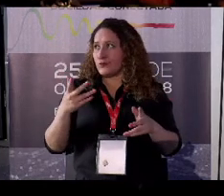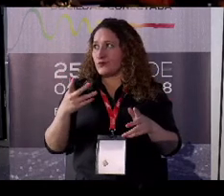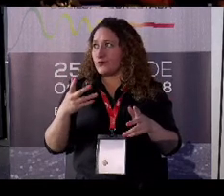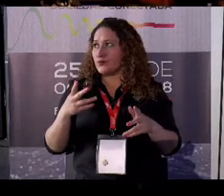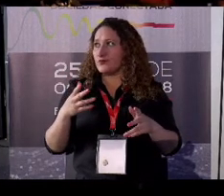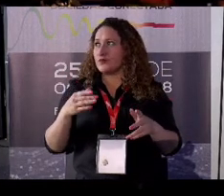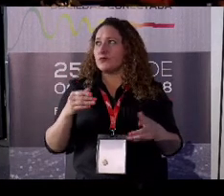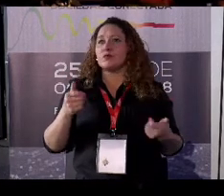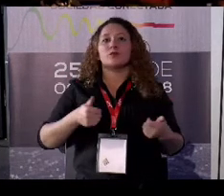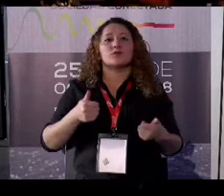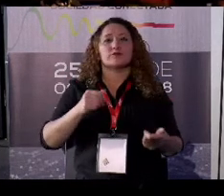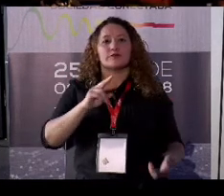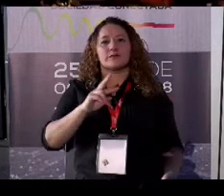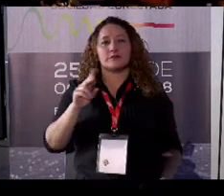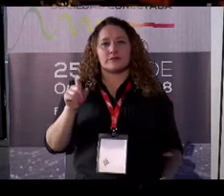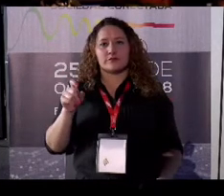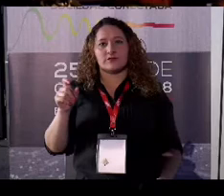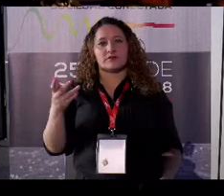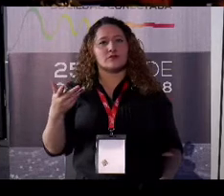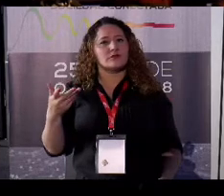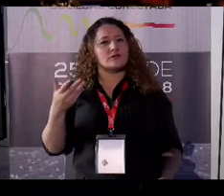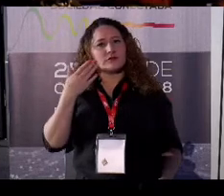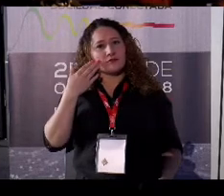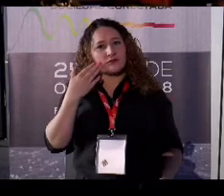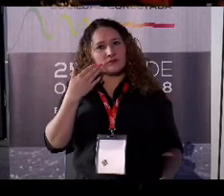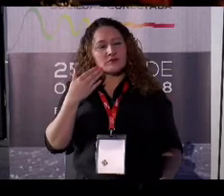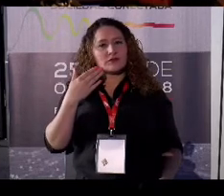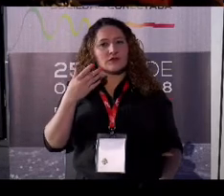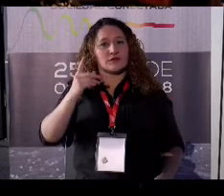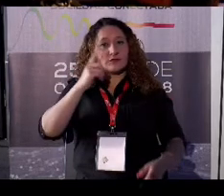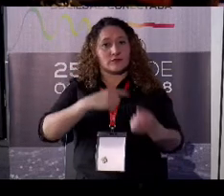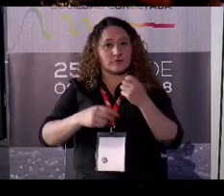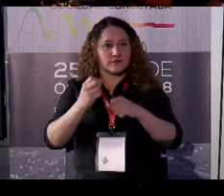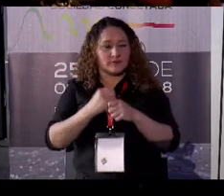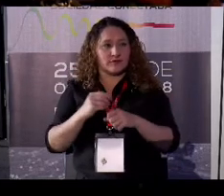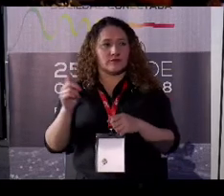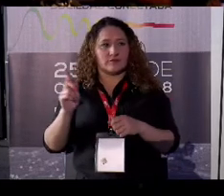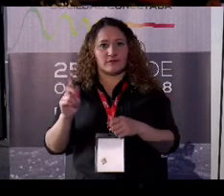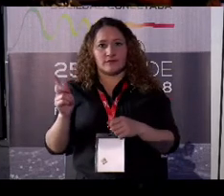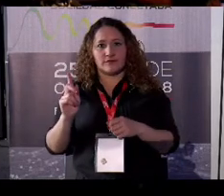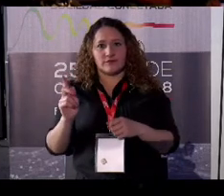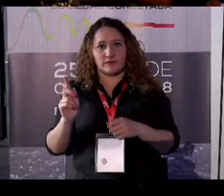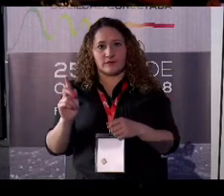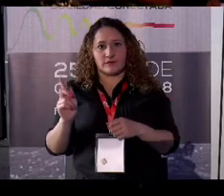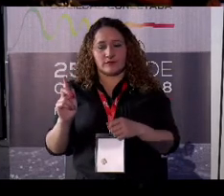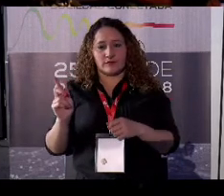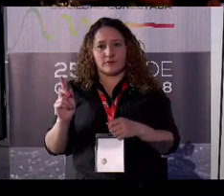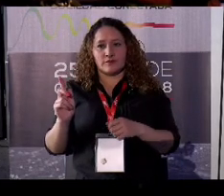banda 26 también, en febrero del año pasado, donde pues